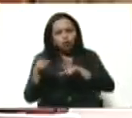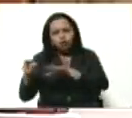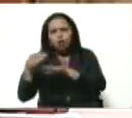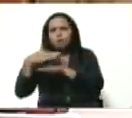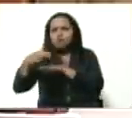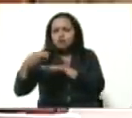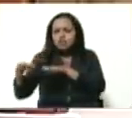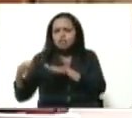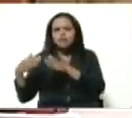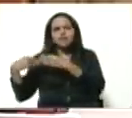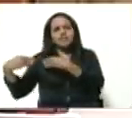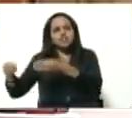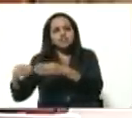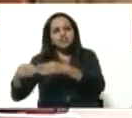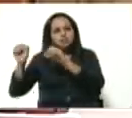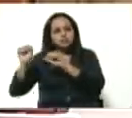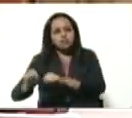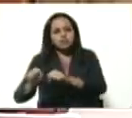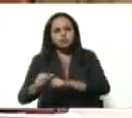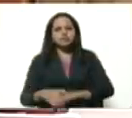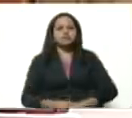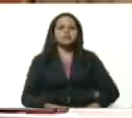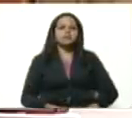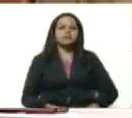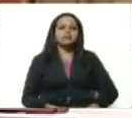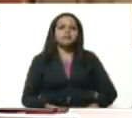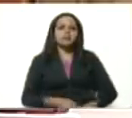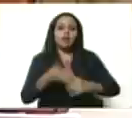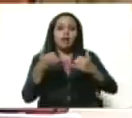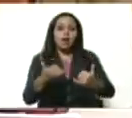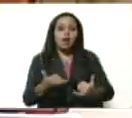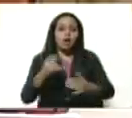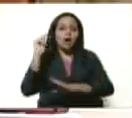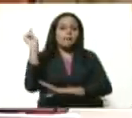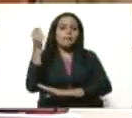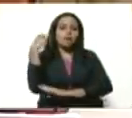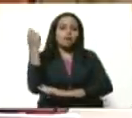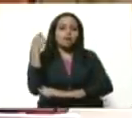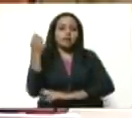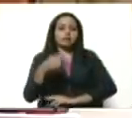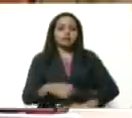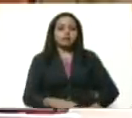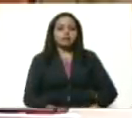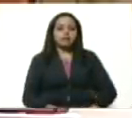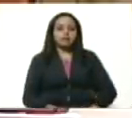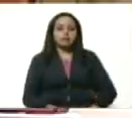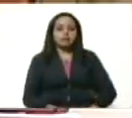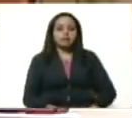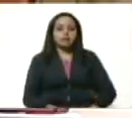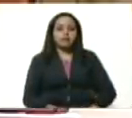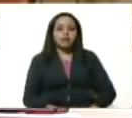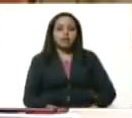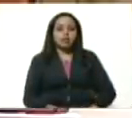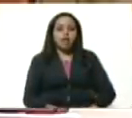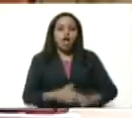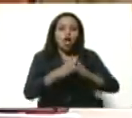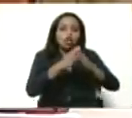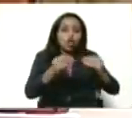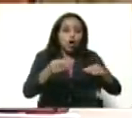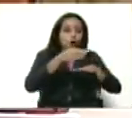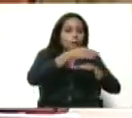flexibilizado luego vamos al estado apure igualmente todos sus municipios